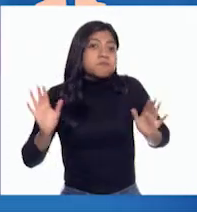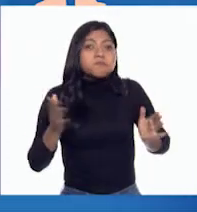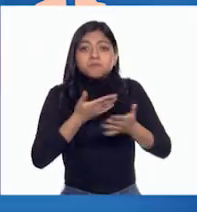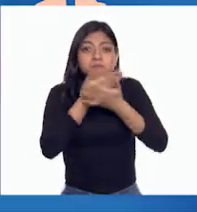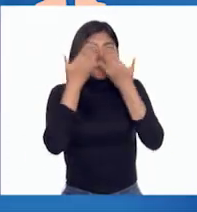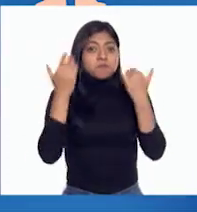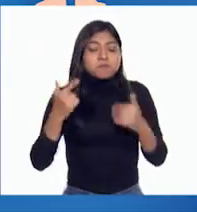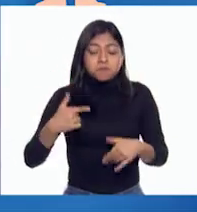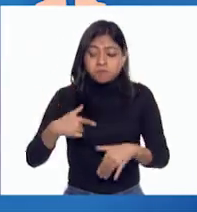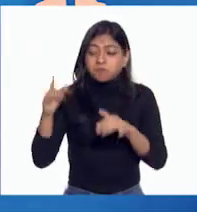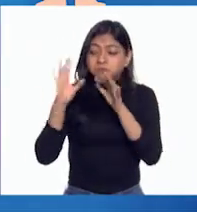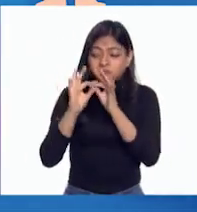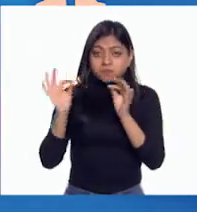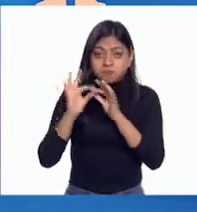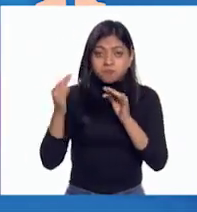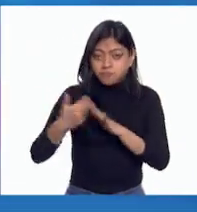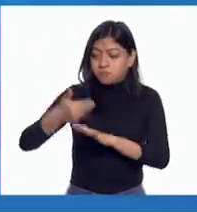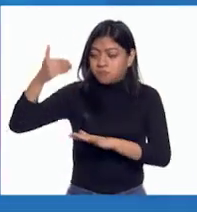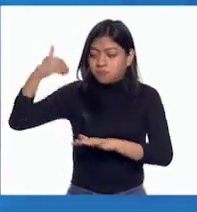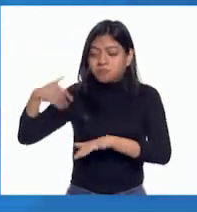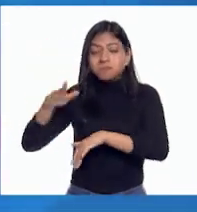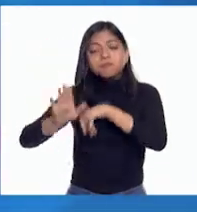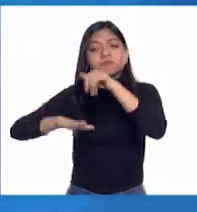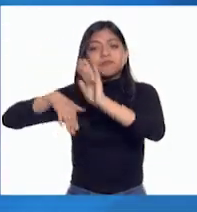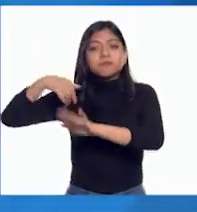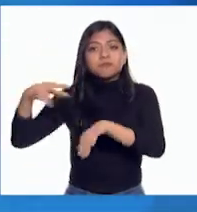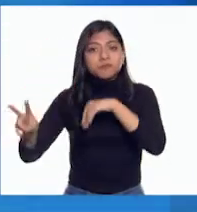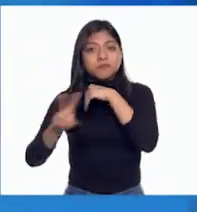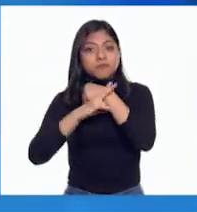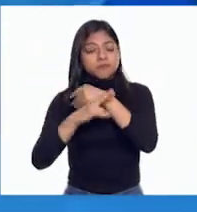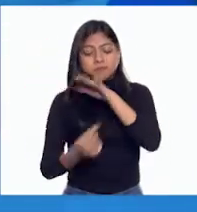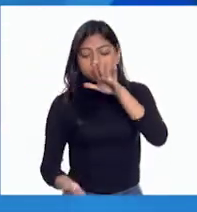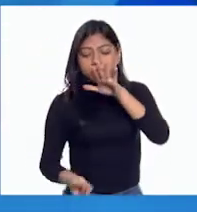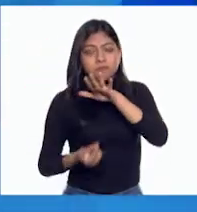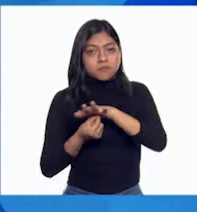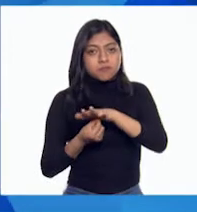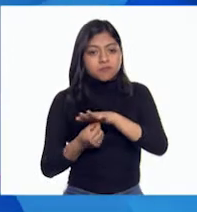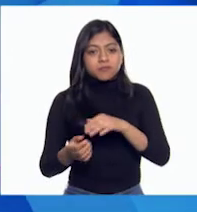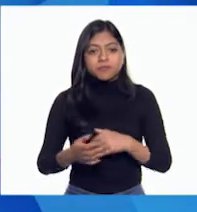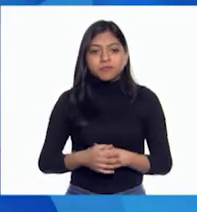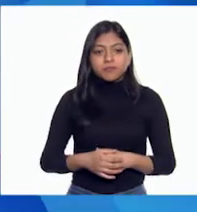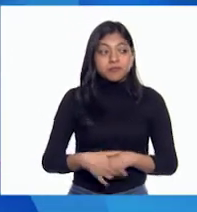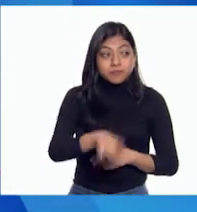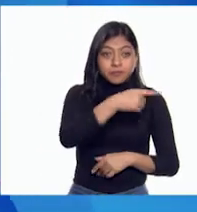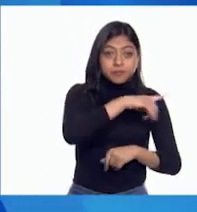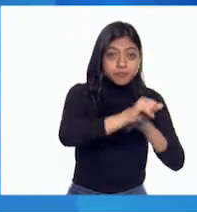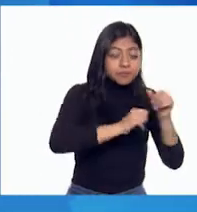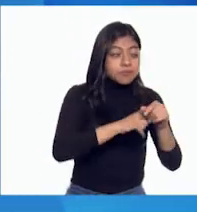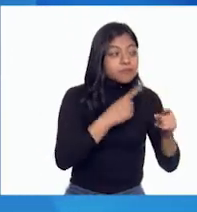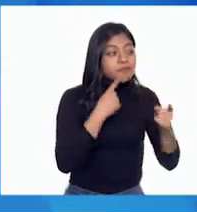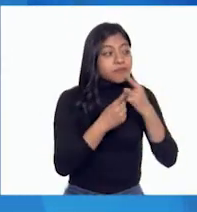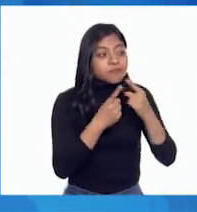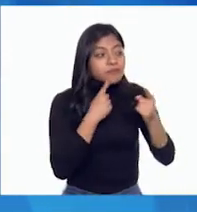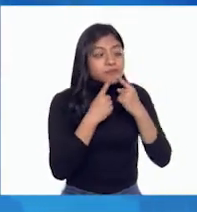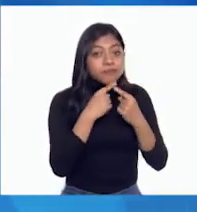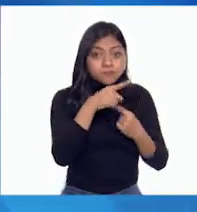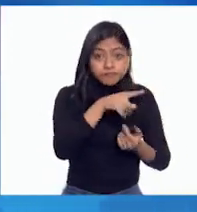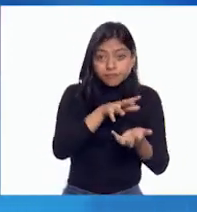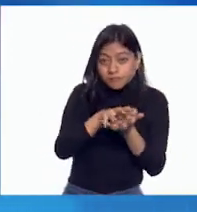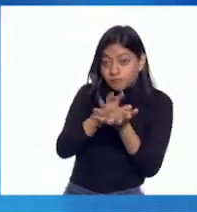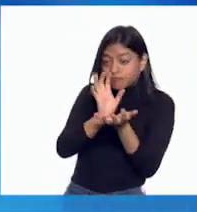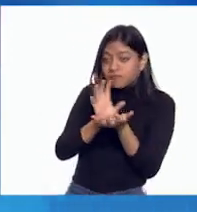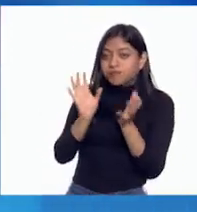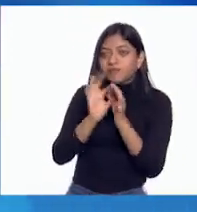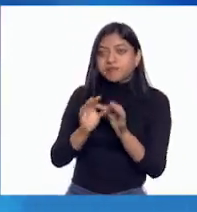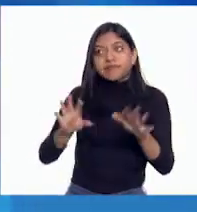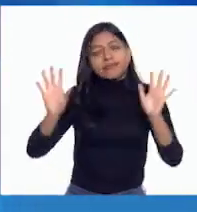contó lo que le pasó en la playa. Los animales comentaron entre ellos, hasta que la almeja dijo, «Al menos no te enredaste en